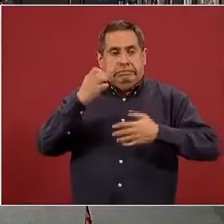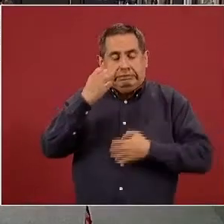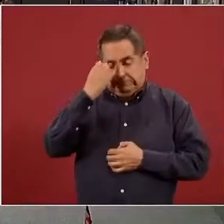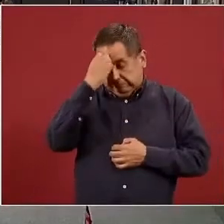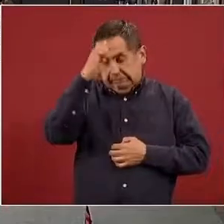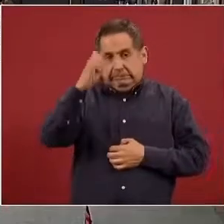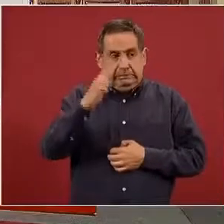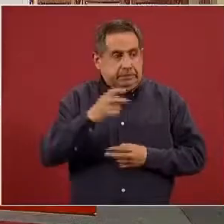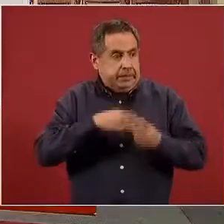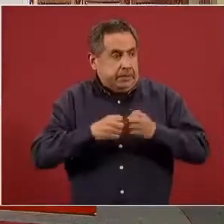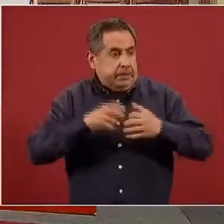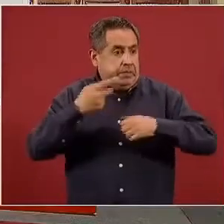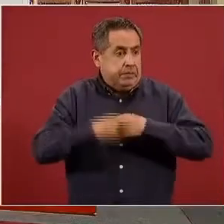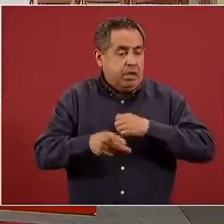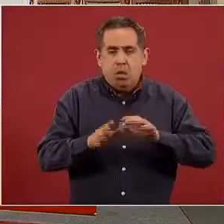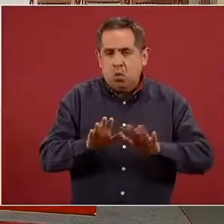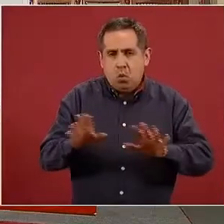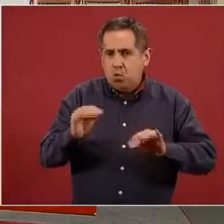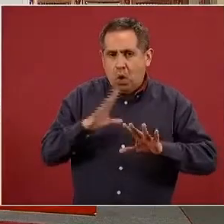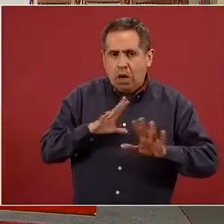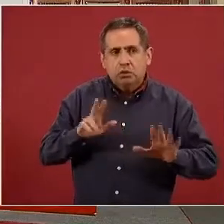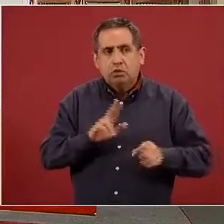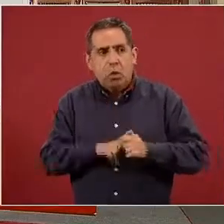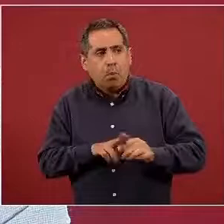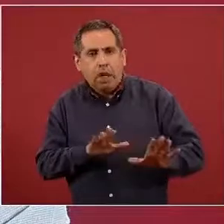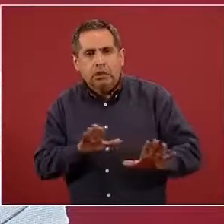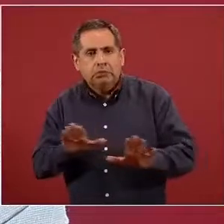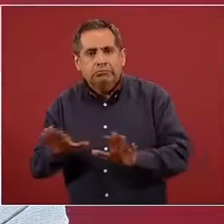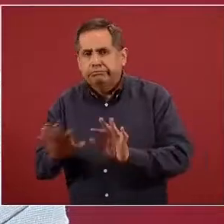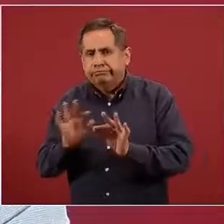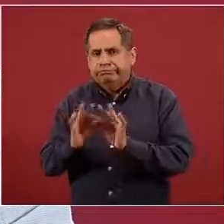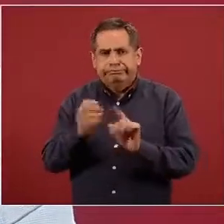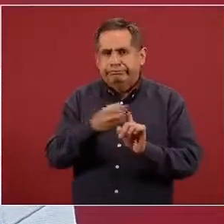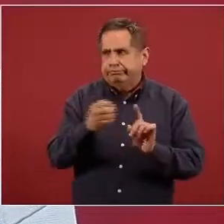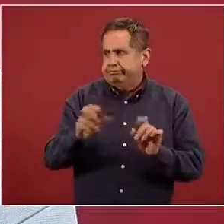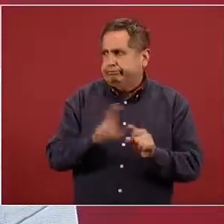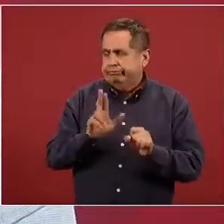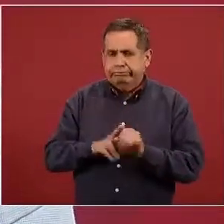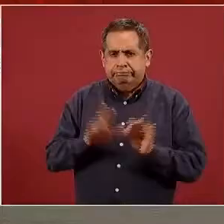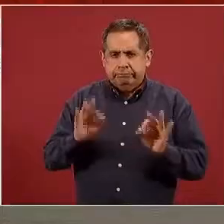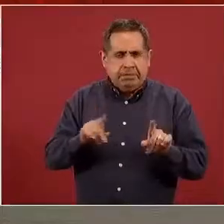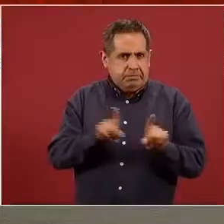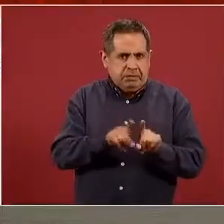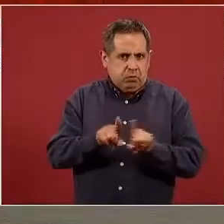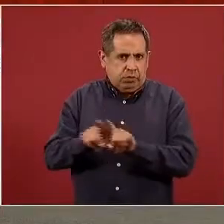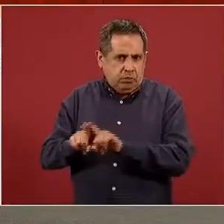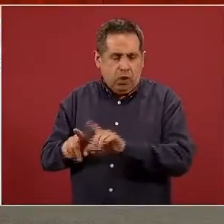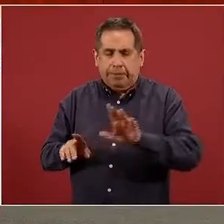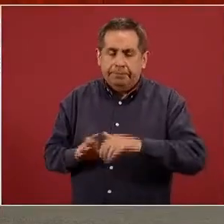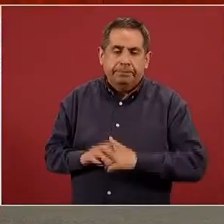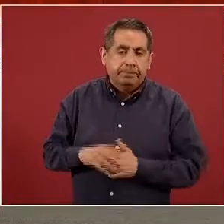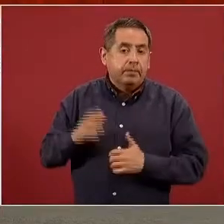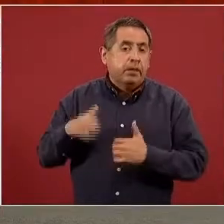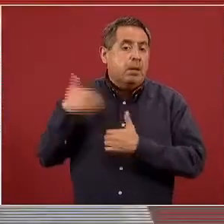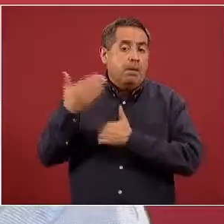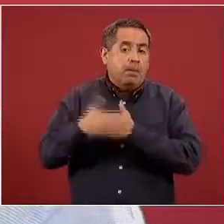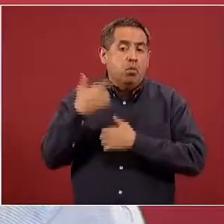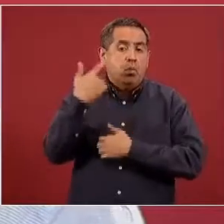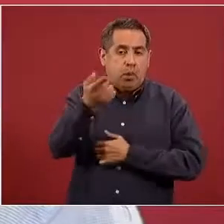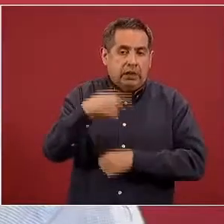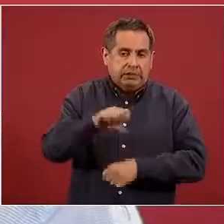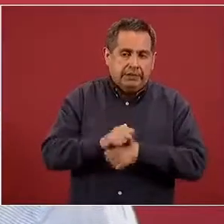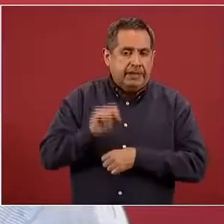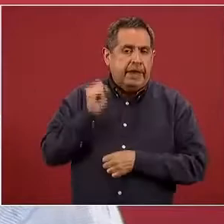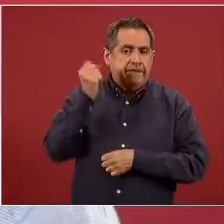inesperada de aumento del riesgo. No ha sido el caso, está todo más o menos en lo convencional, y la próxima semana, el